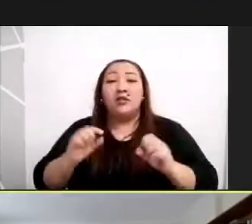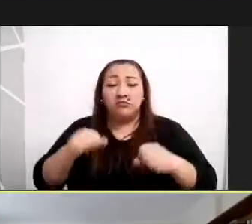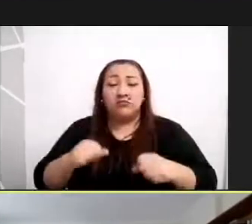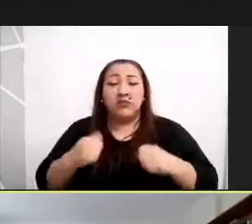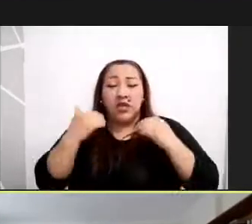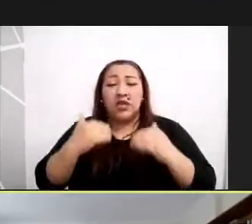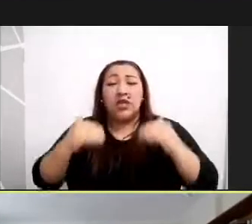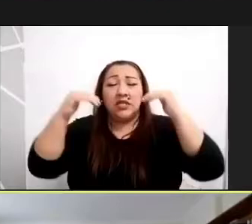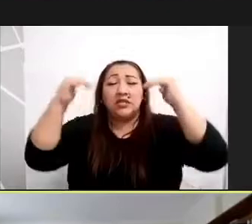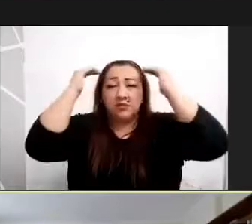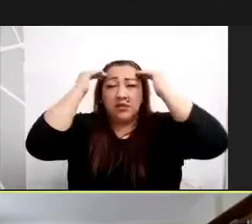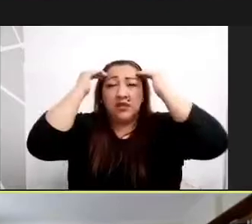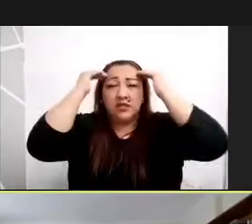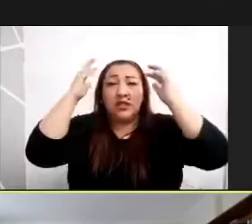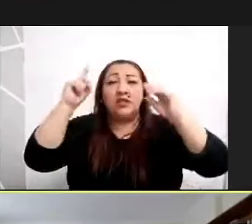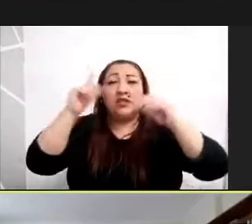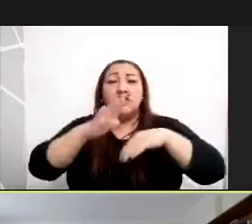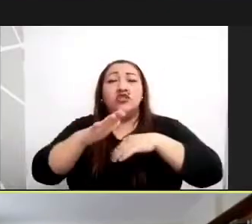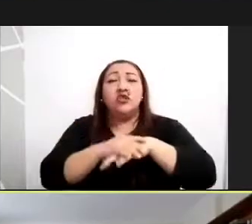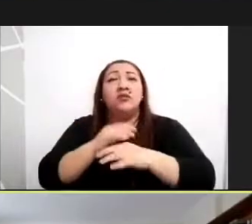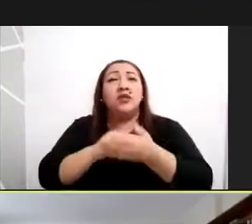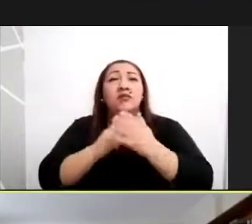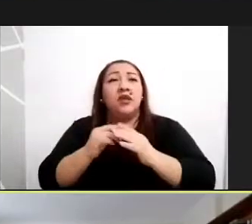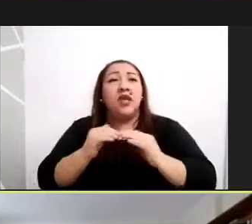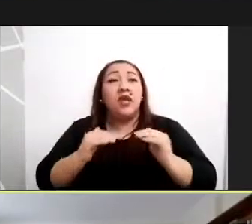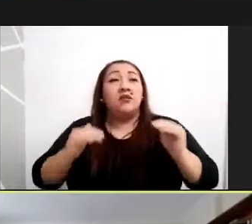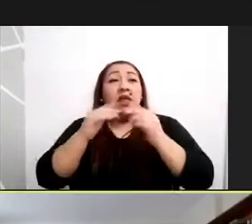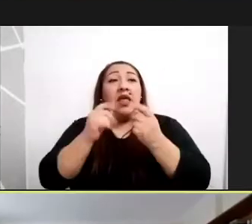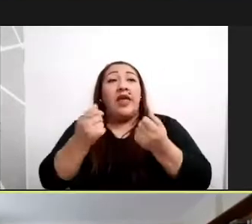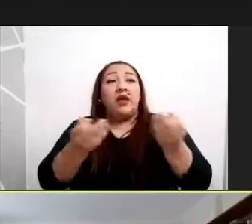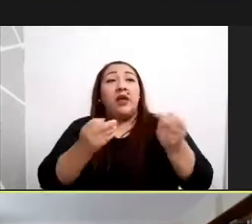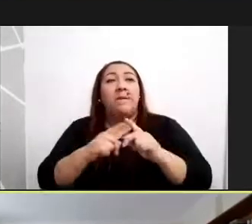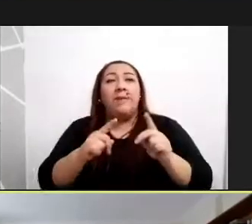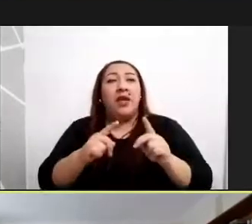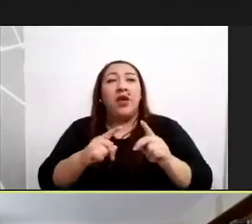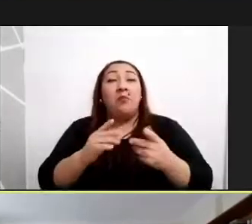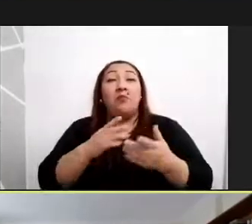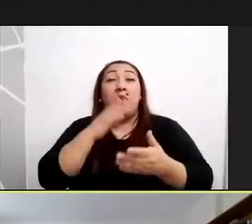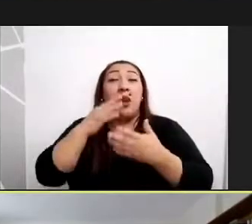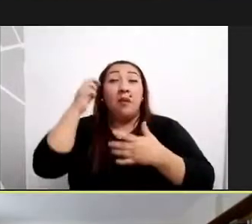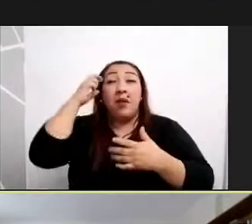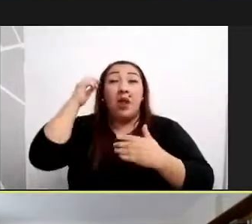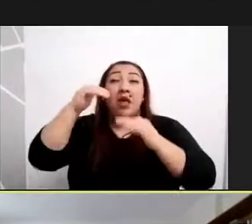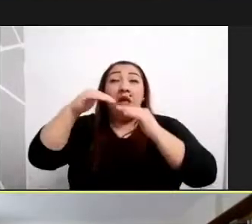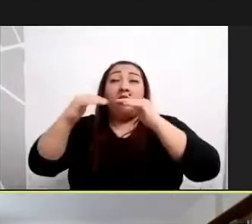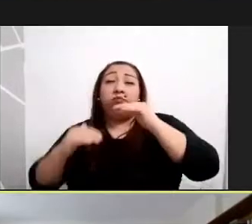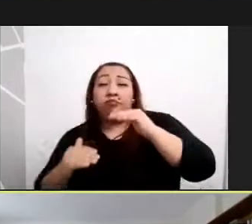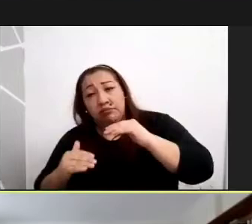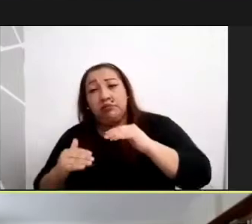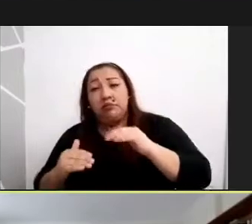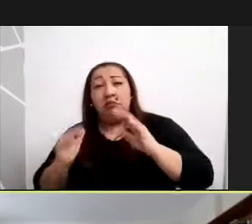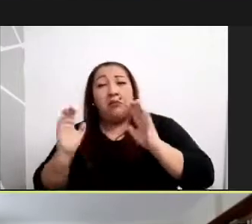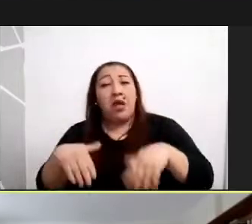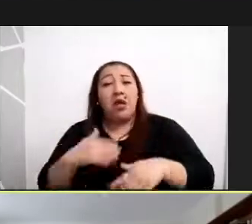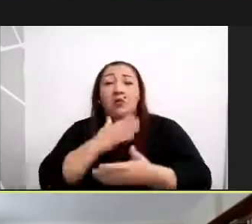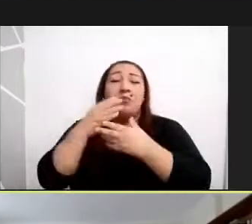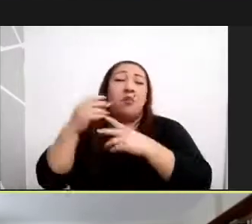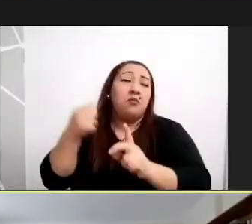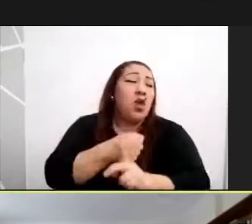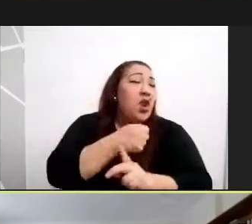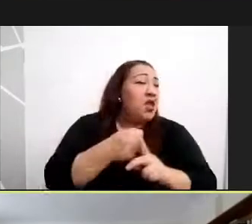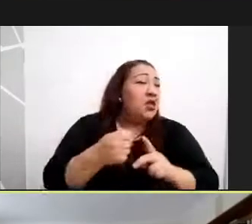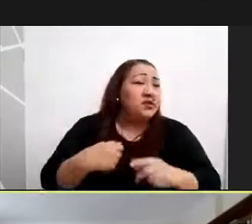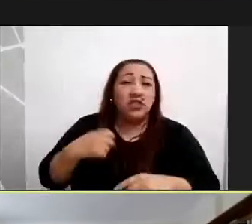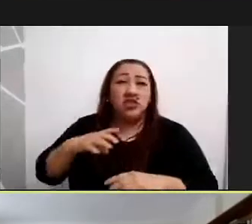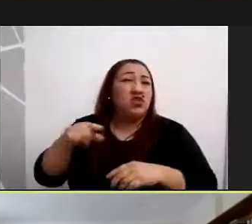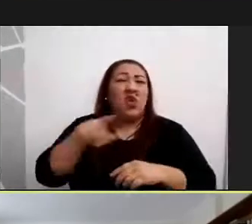relativa estabilidad económica, pero una alta inestabilidad política y persistencia de violencia social. La